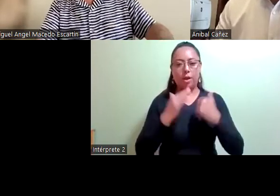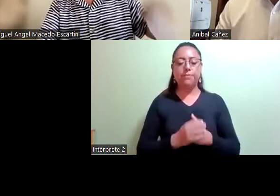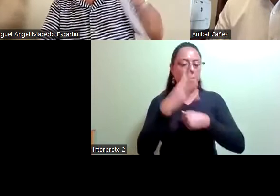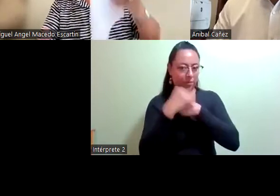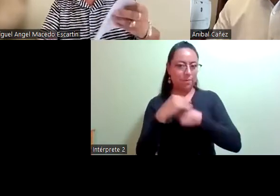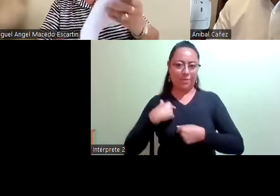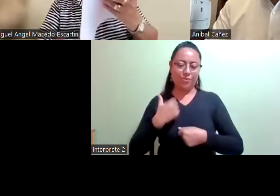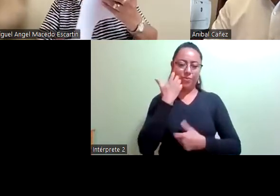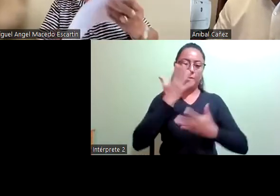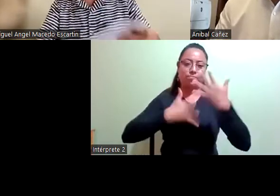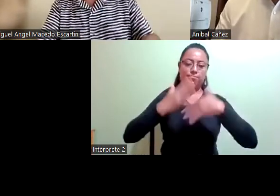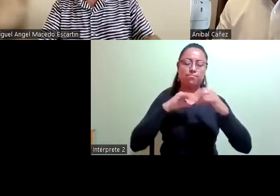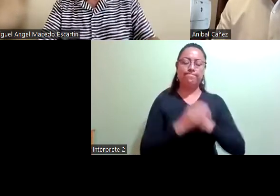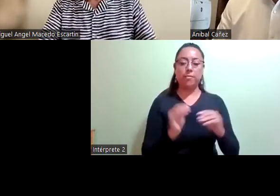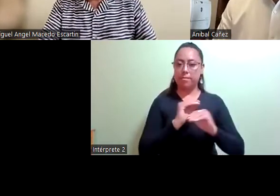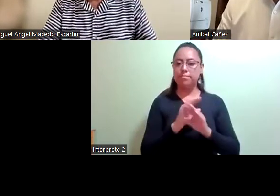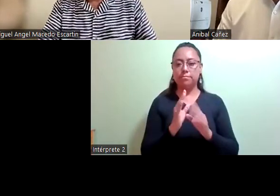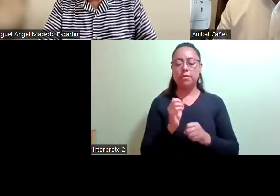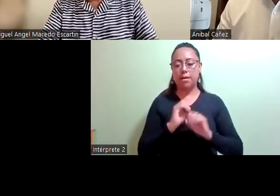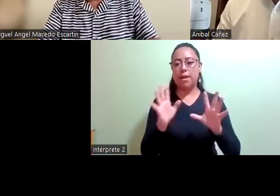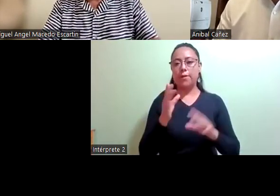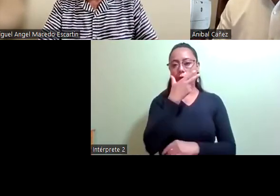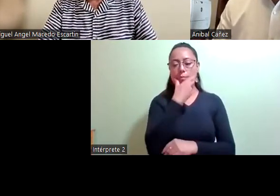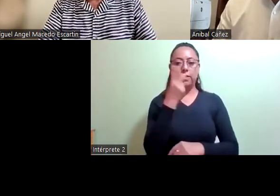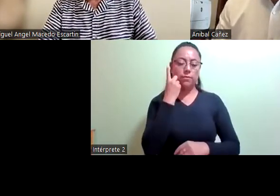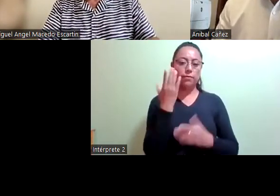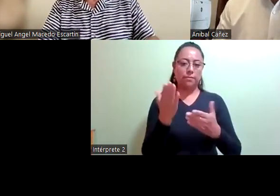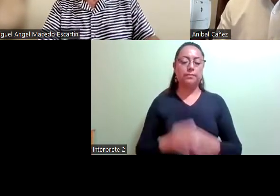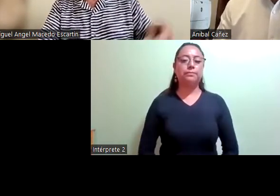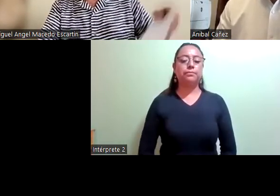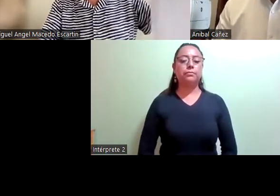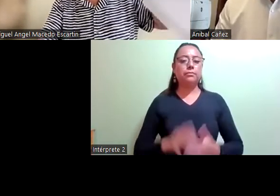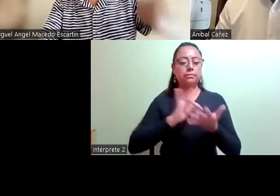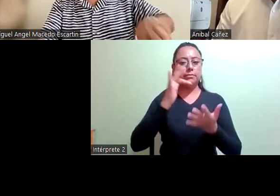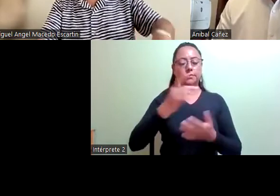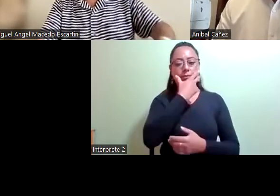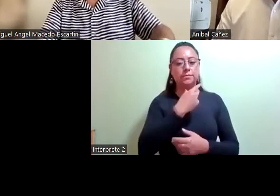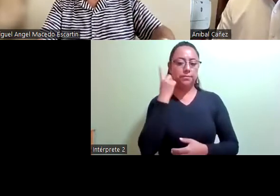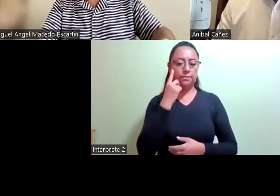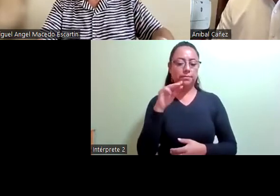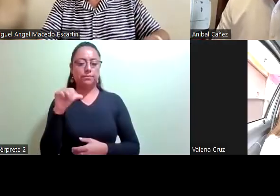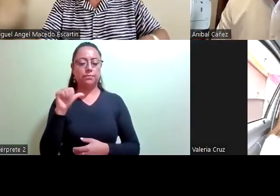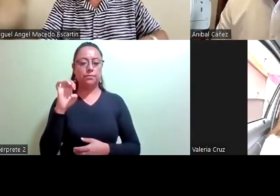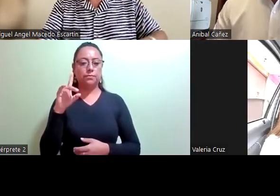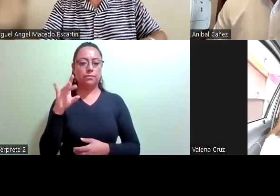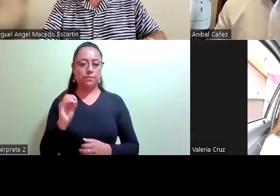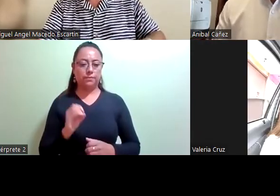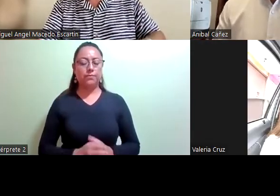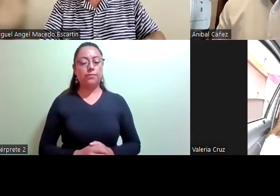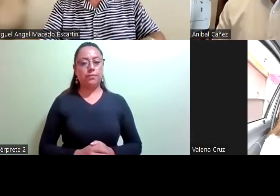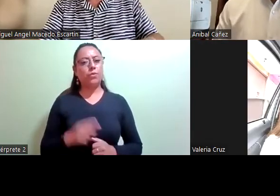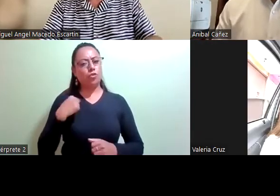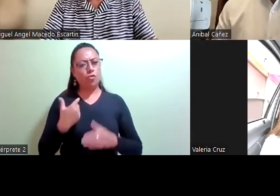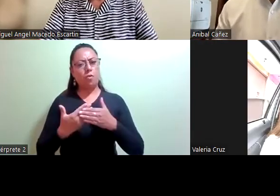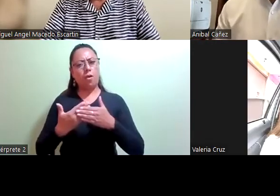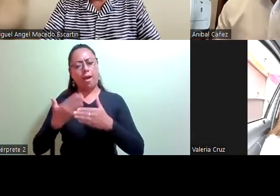Adelante, diputado. Gracias, diputado Macedo. Pues como lo he venido comentando en las